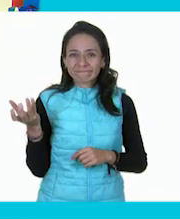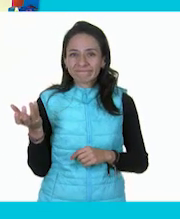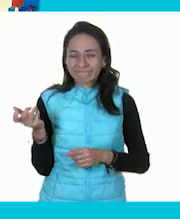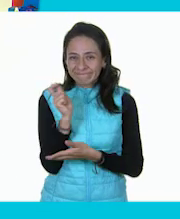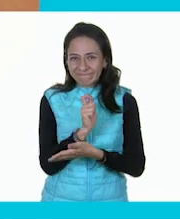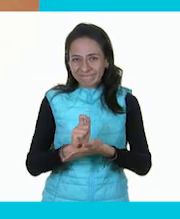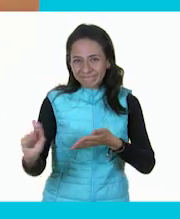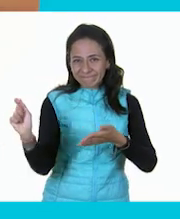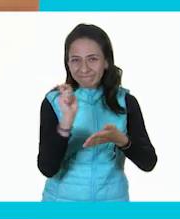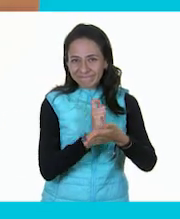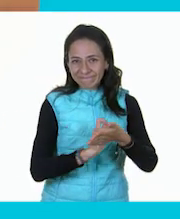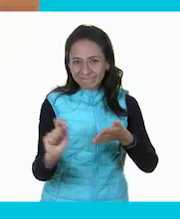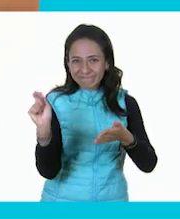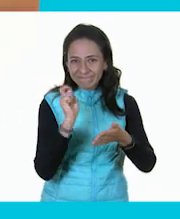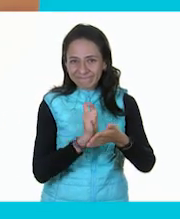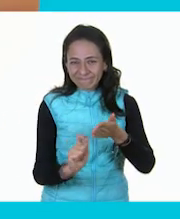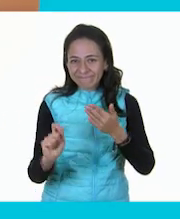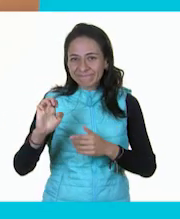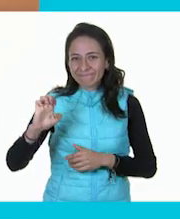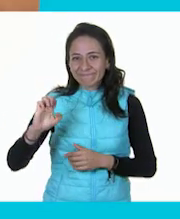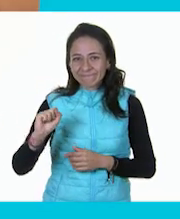escribir. Ay, muy bien.